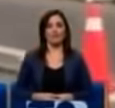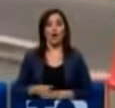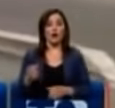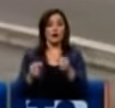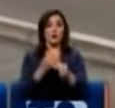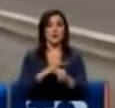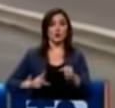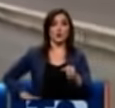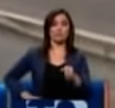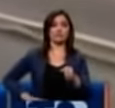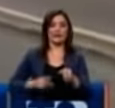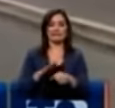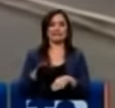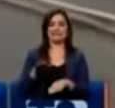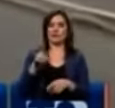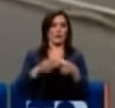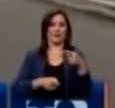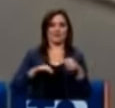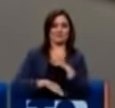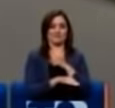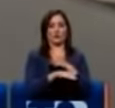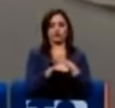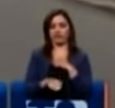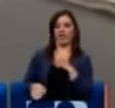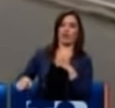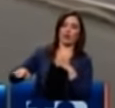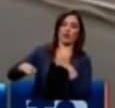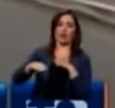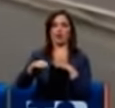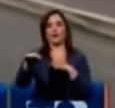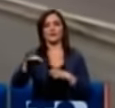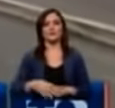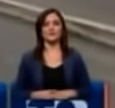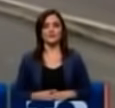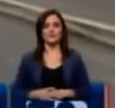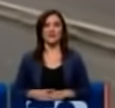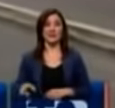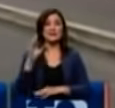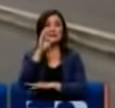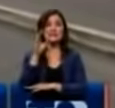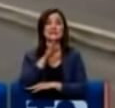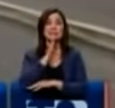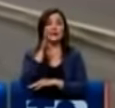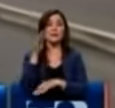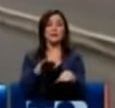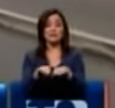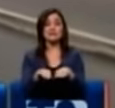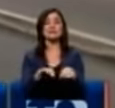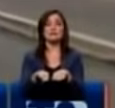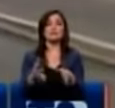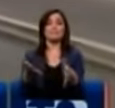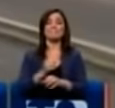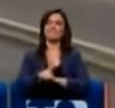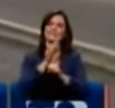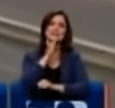casi nada. A pesar de que la avenida Gran Colombia es recurrentemente una vía por donde circula una gran cantidad de vehículos, a esta hora de